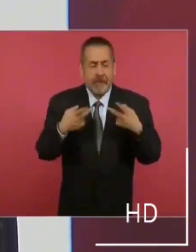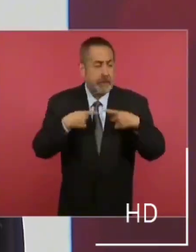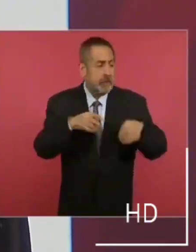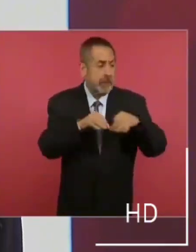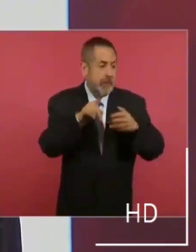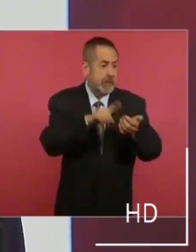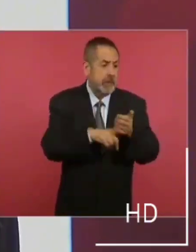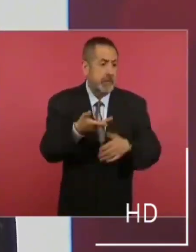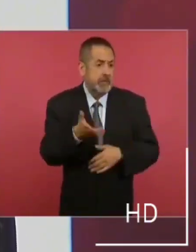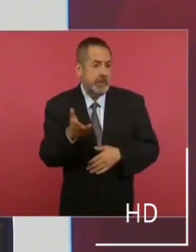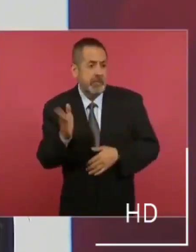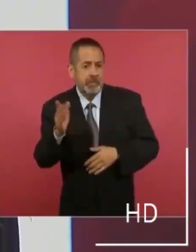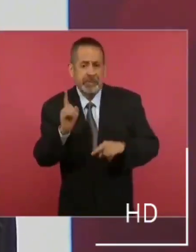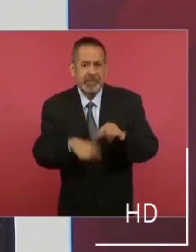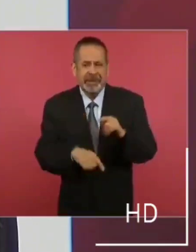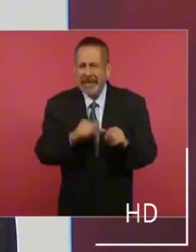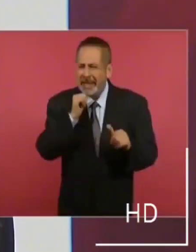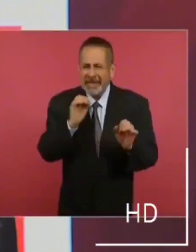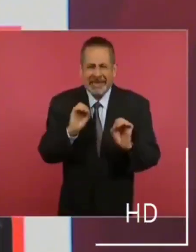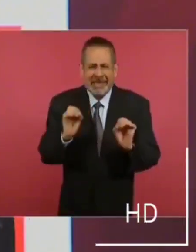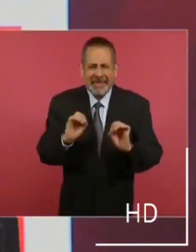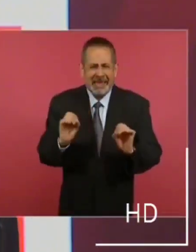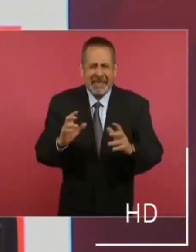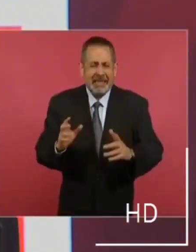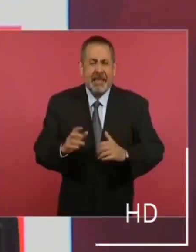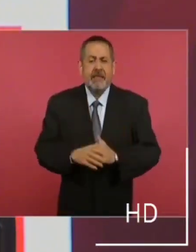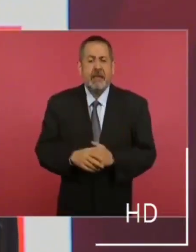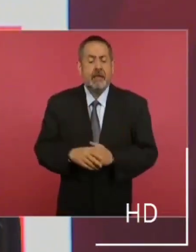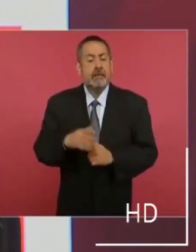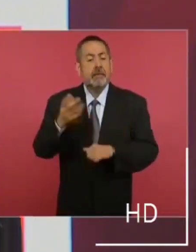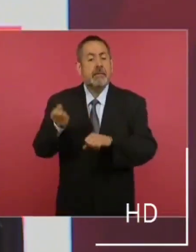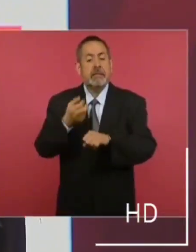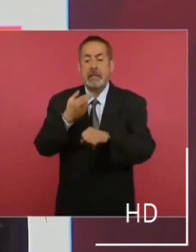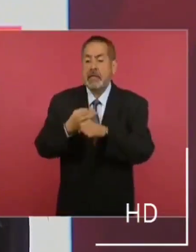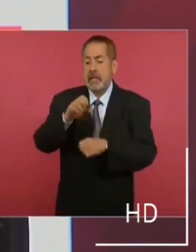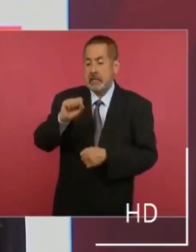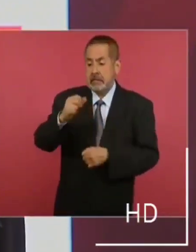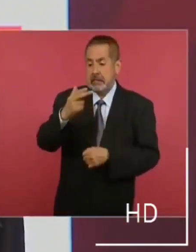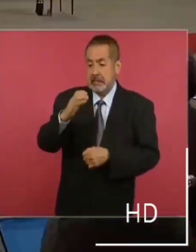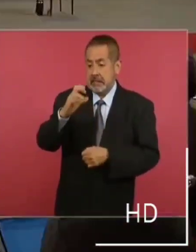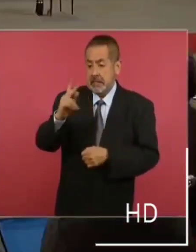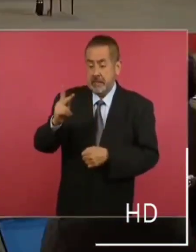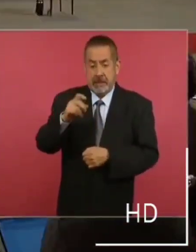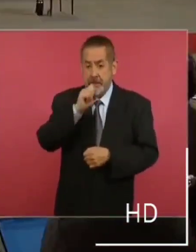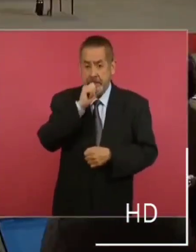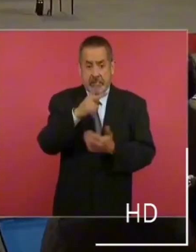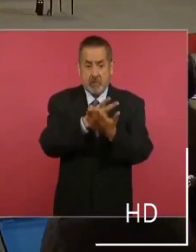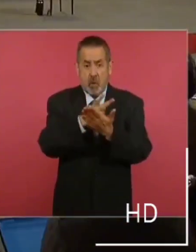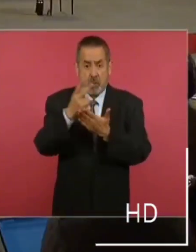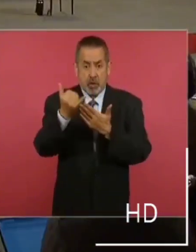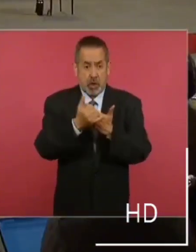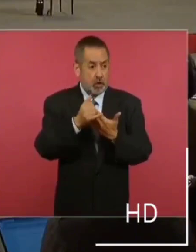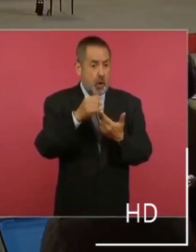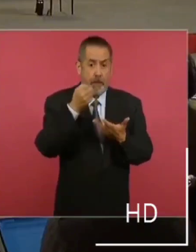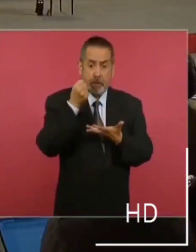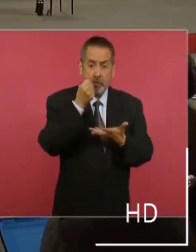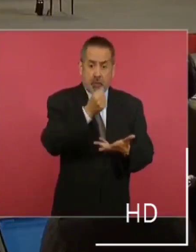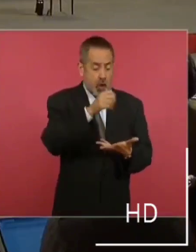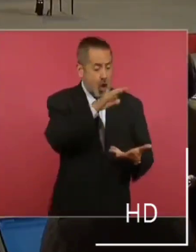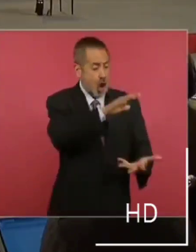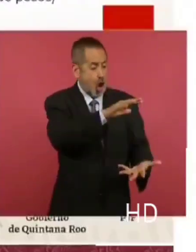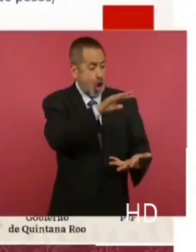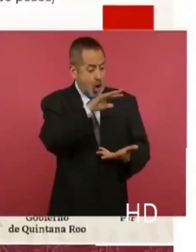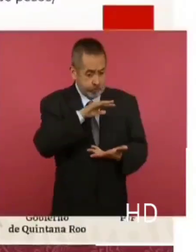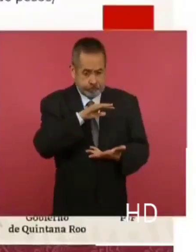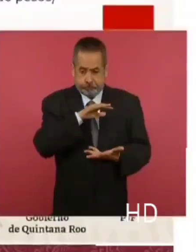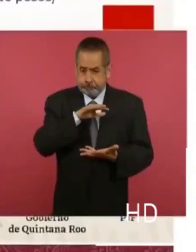Judicial. Aclaremos, la Secretaría de Hacienda mandó al Poder Legislativo el proyecto de presupuesto que contempla